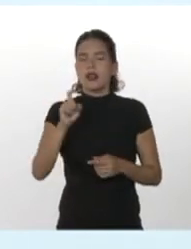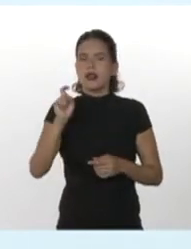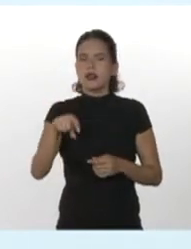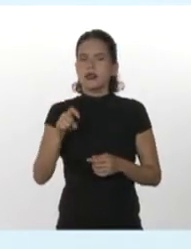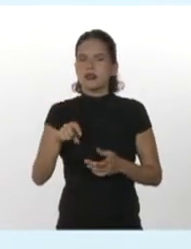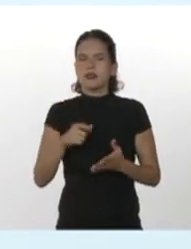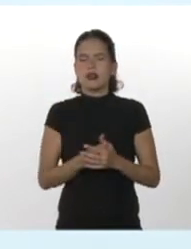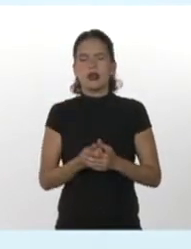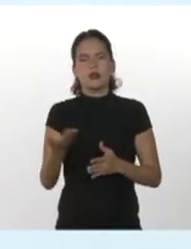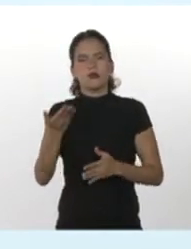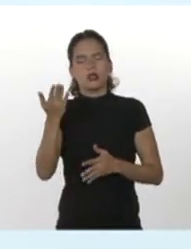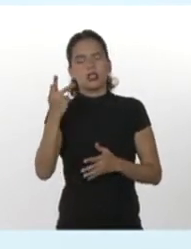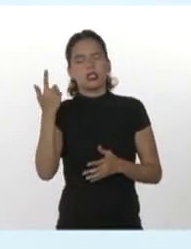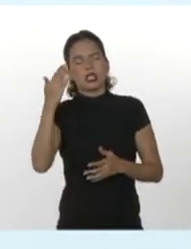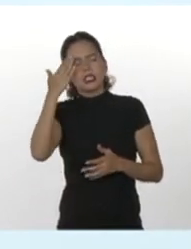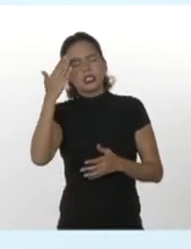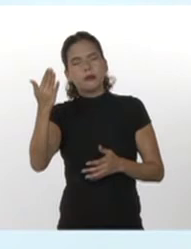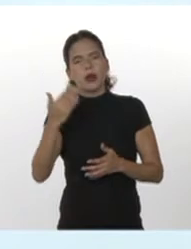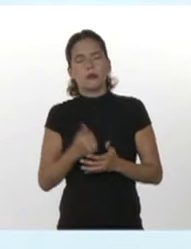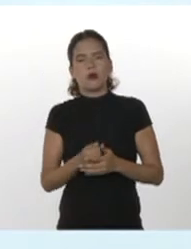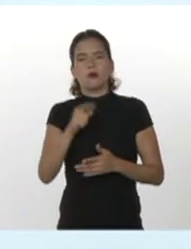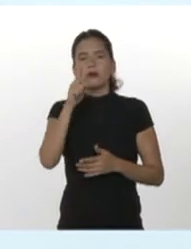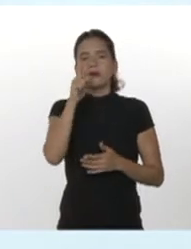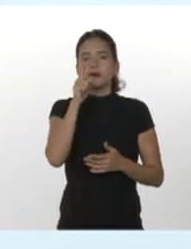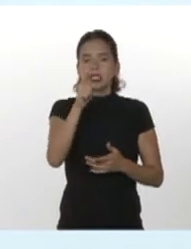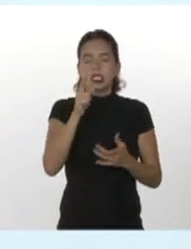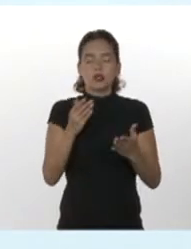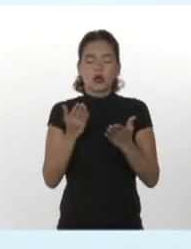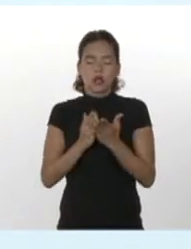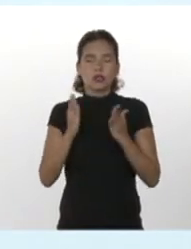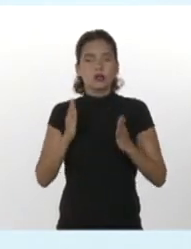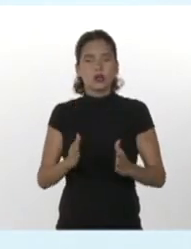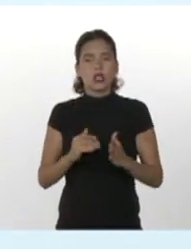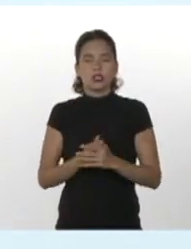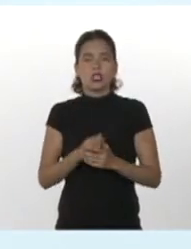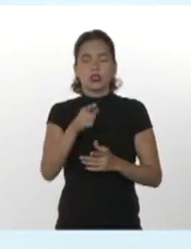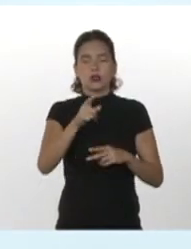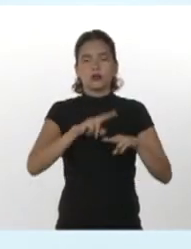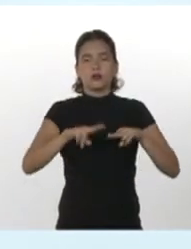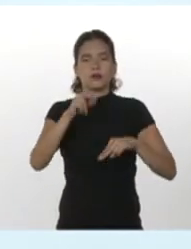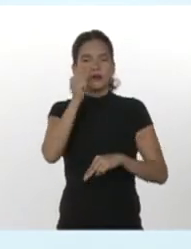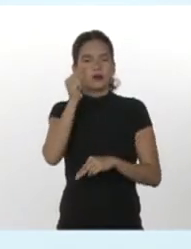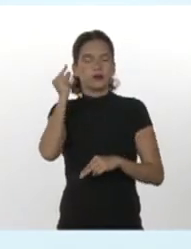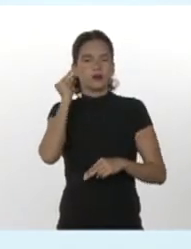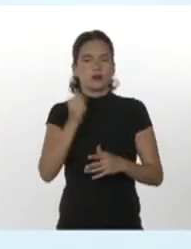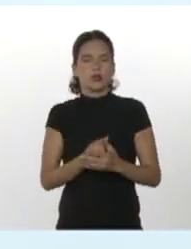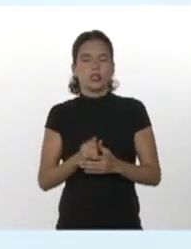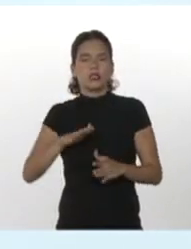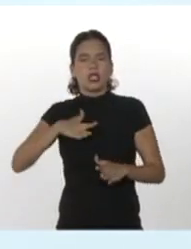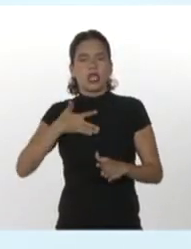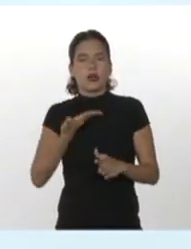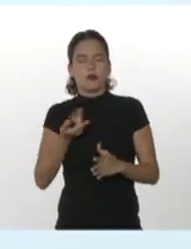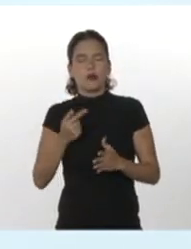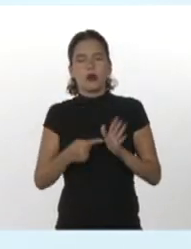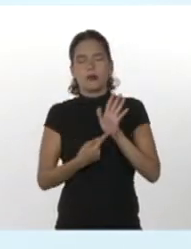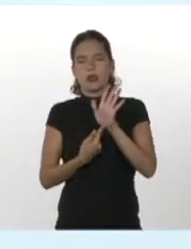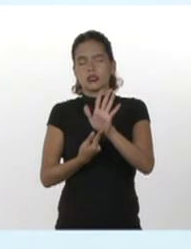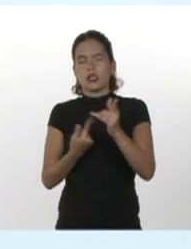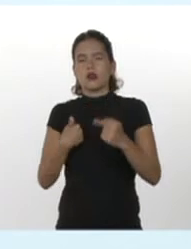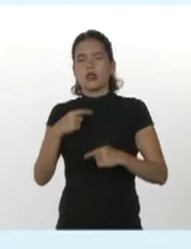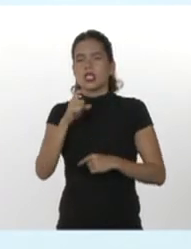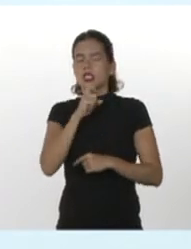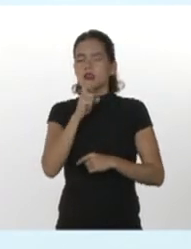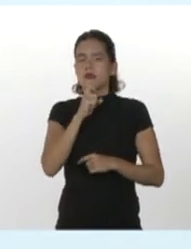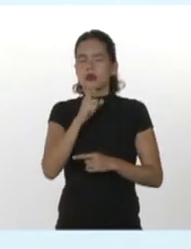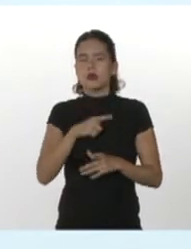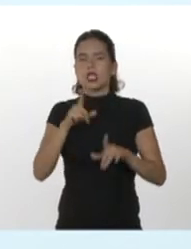necesario y fundamental que tomemos en cuenta a aquellos estudiantes, aquellos niños, aquellas niñas que puedan presentar alguna